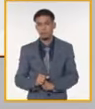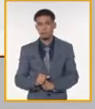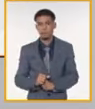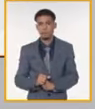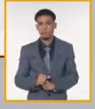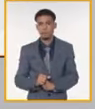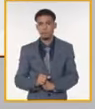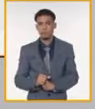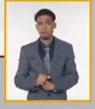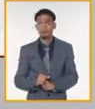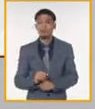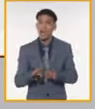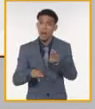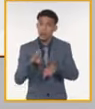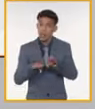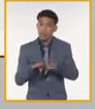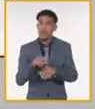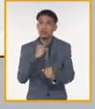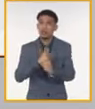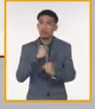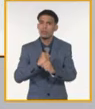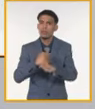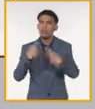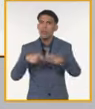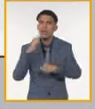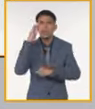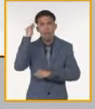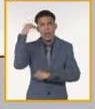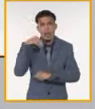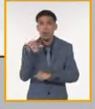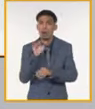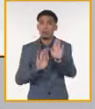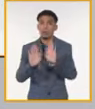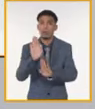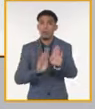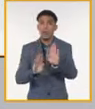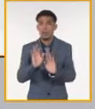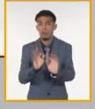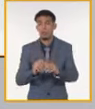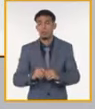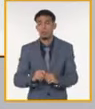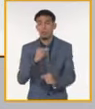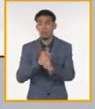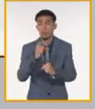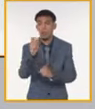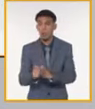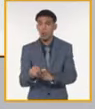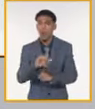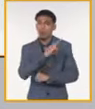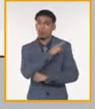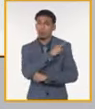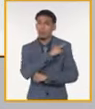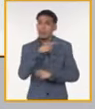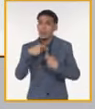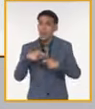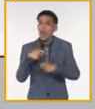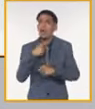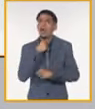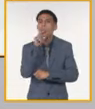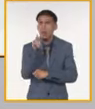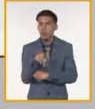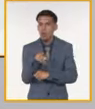y eso también es algo que los trabajadores tienen que defender y los y los y los empleadores tienen que que velar porque eso